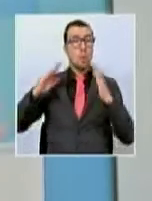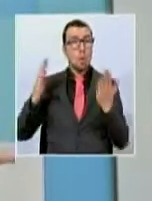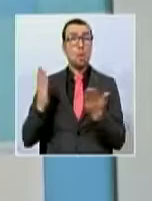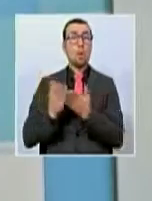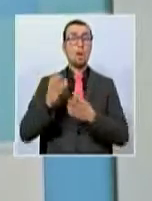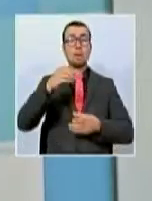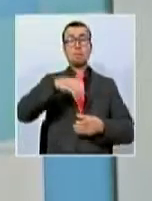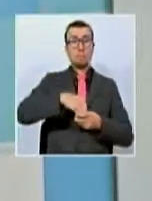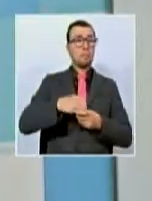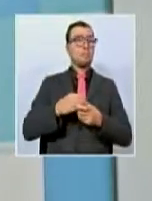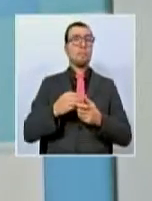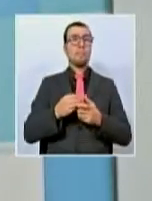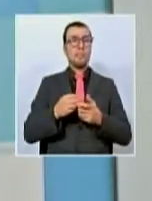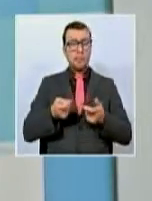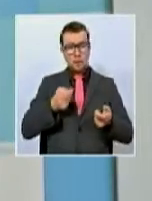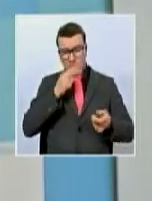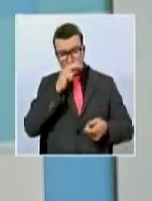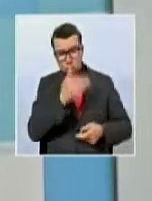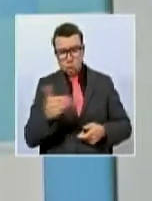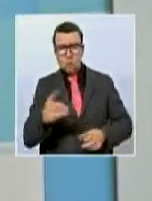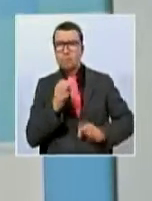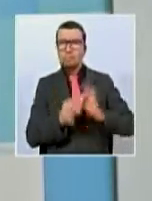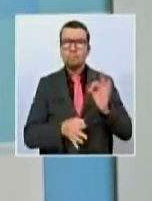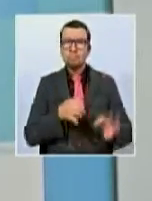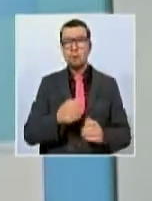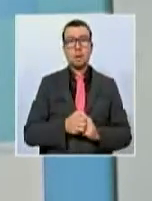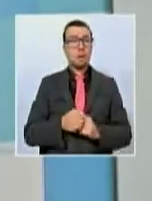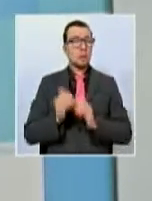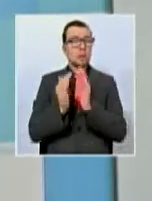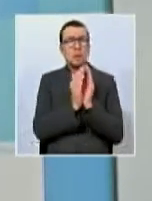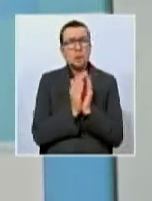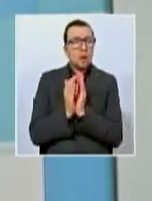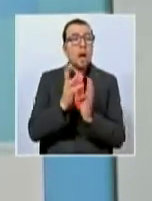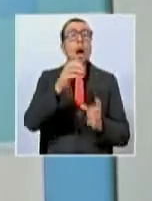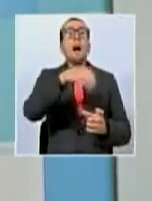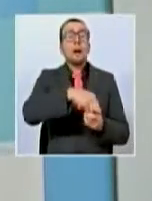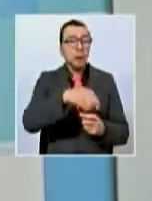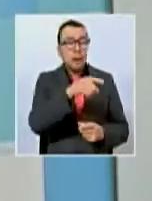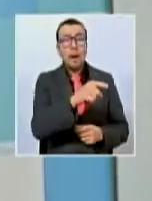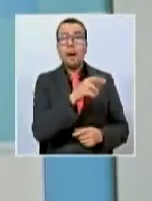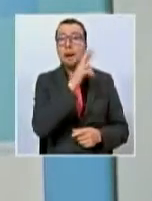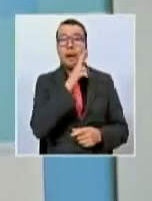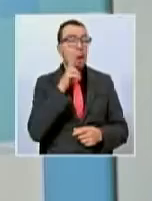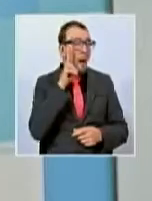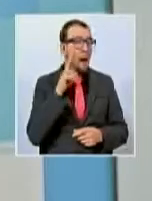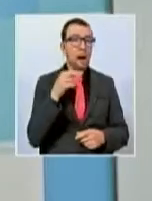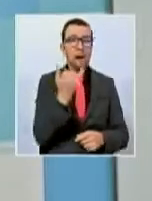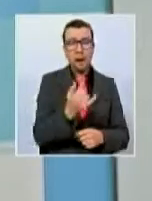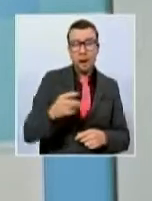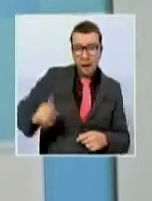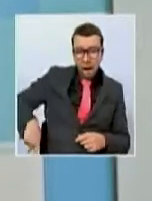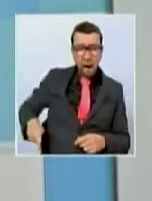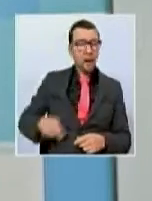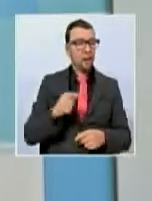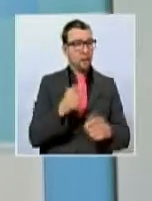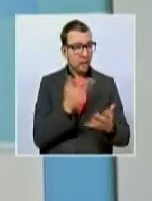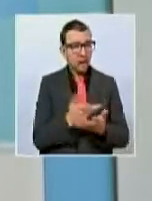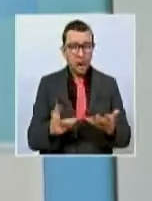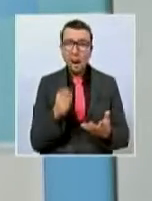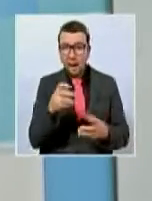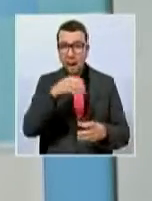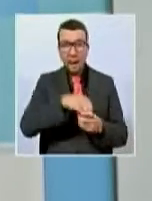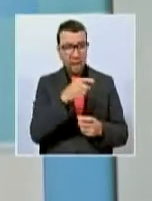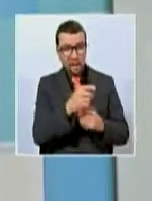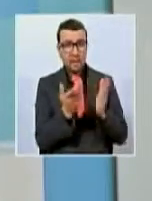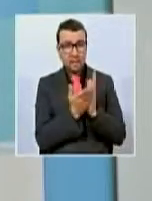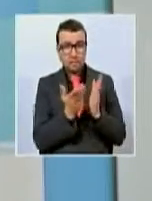el ICBF, para los restaurantes escolares y la parte ya de alimentación y nutrición de sus estudiantes